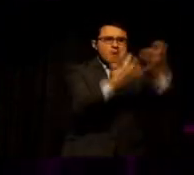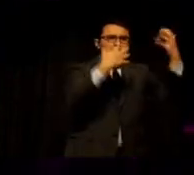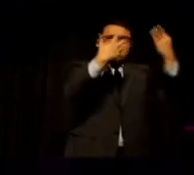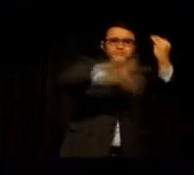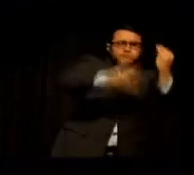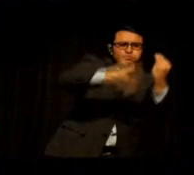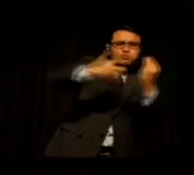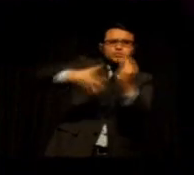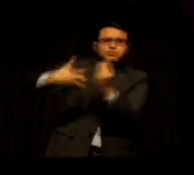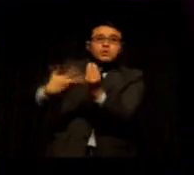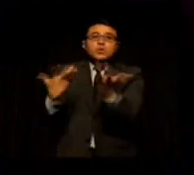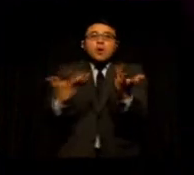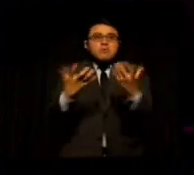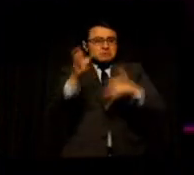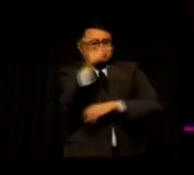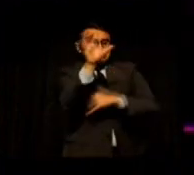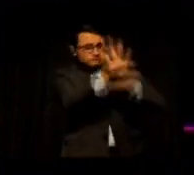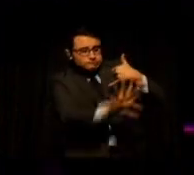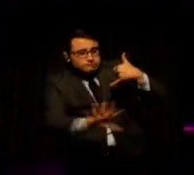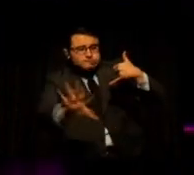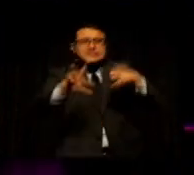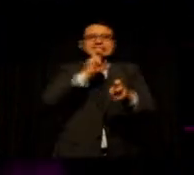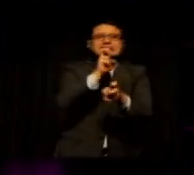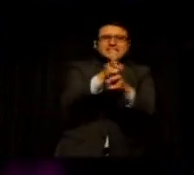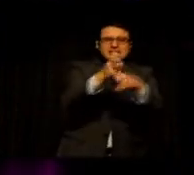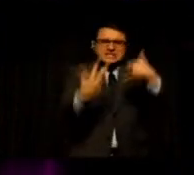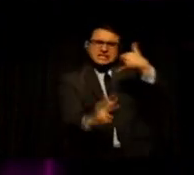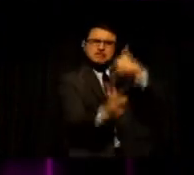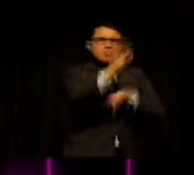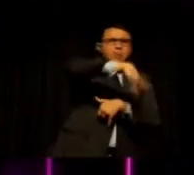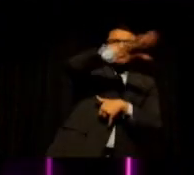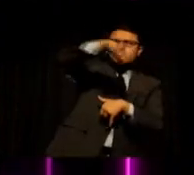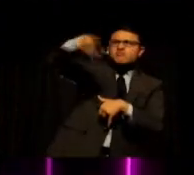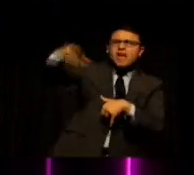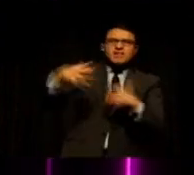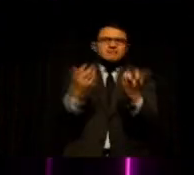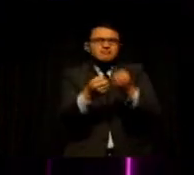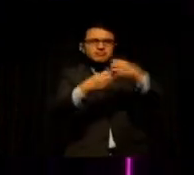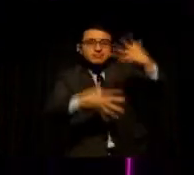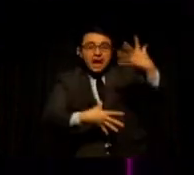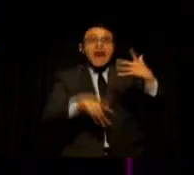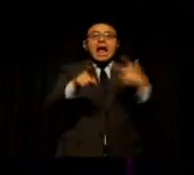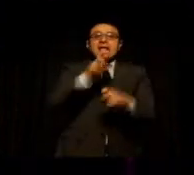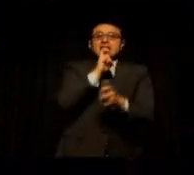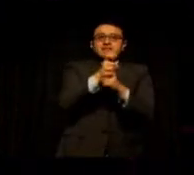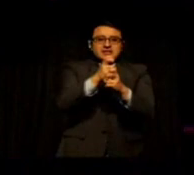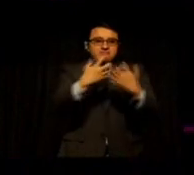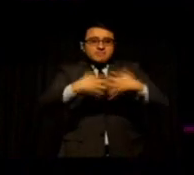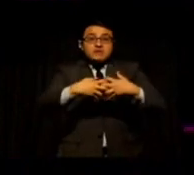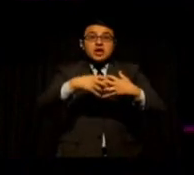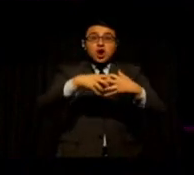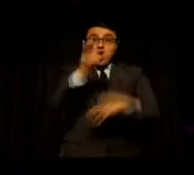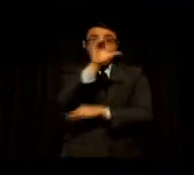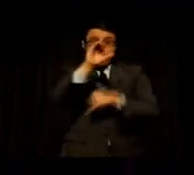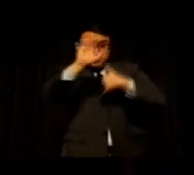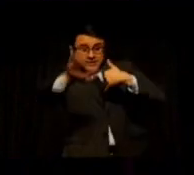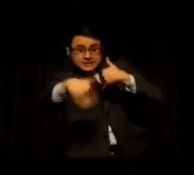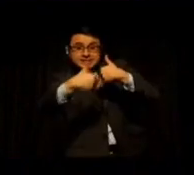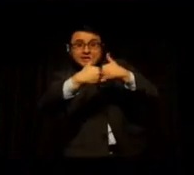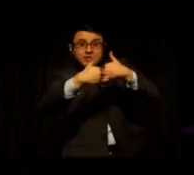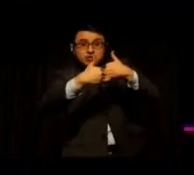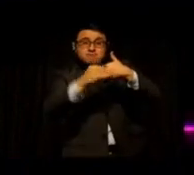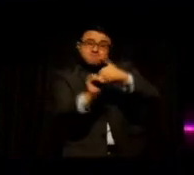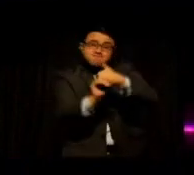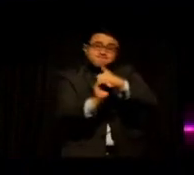medio de esa complejidad geográfica que es nuestro país ha sido capaz de llegar desde el centro hasta las costas ganando